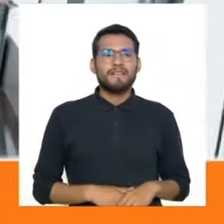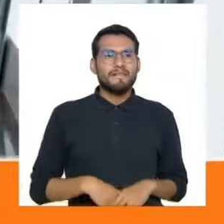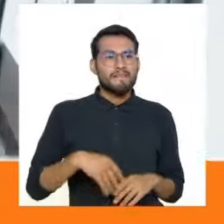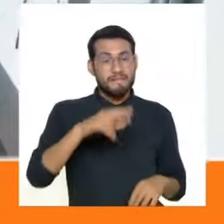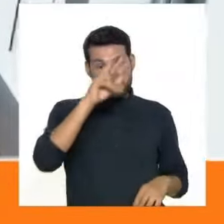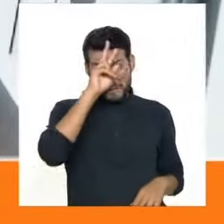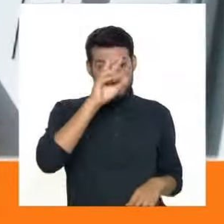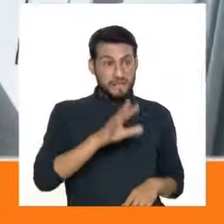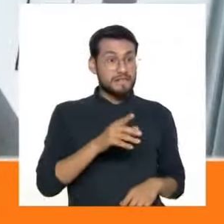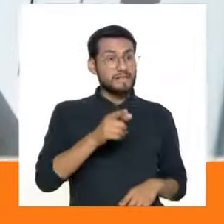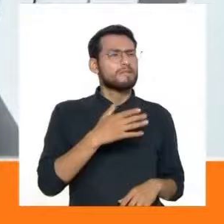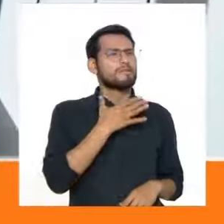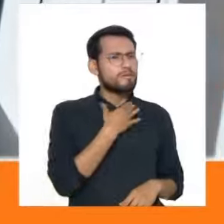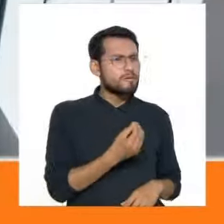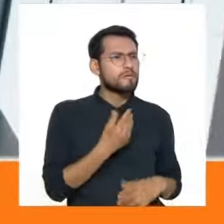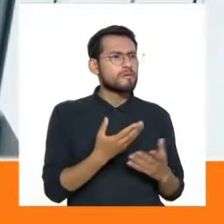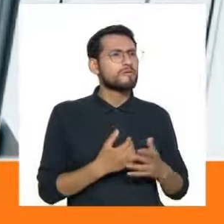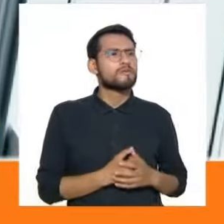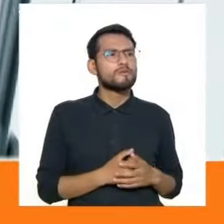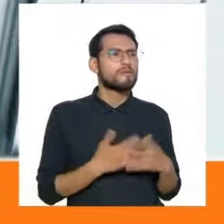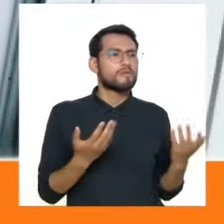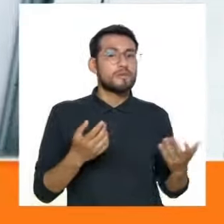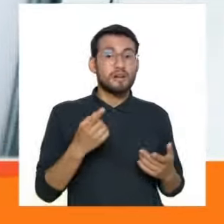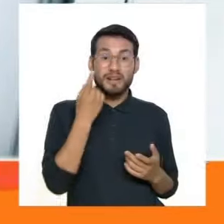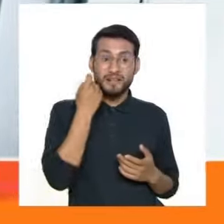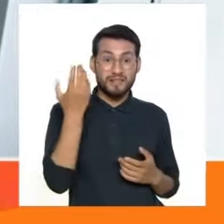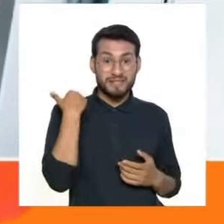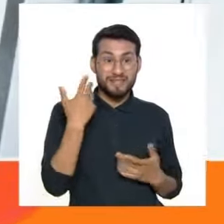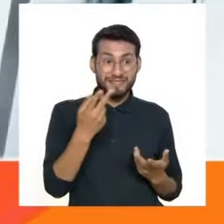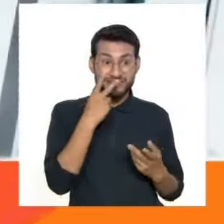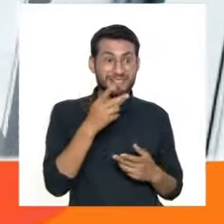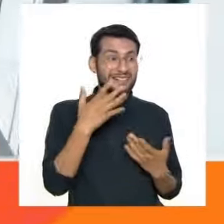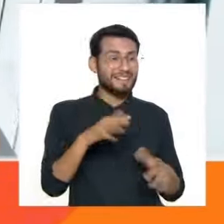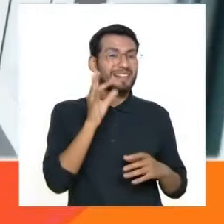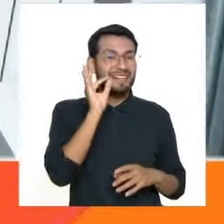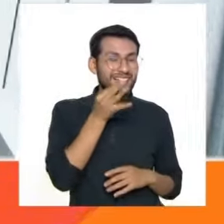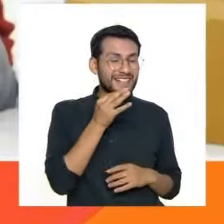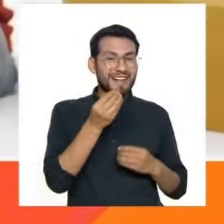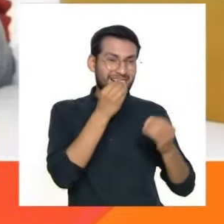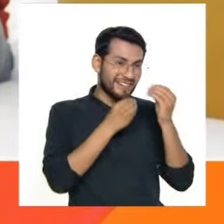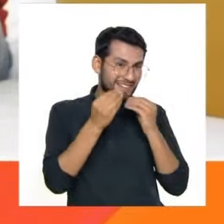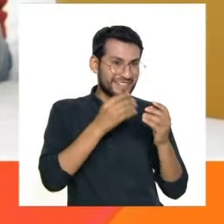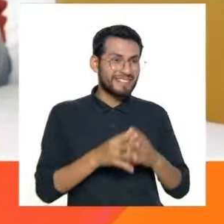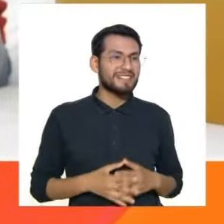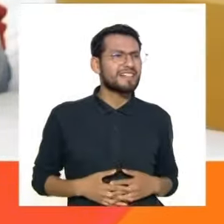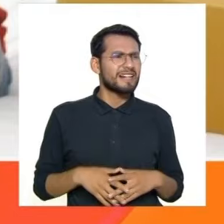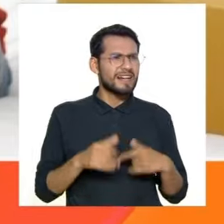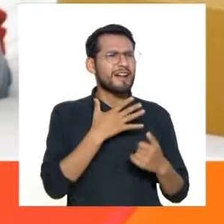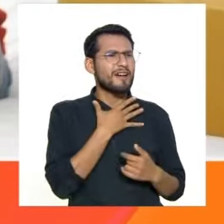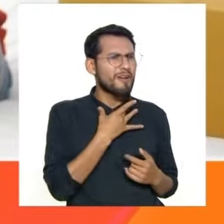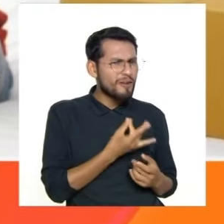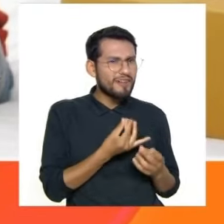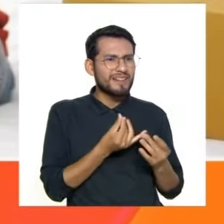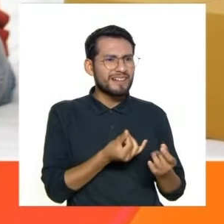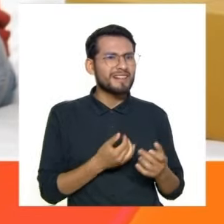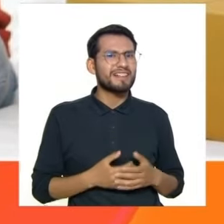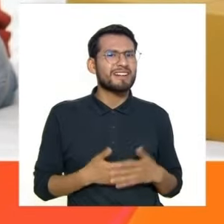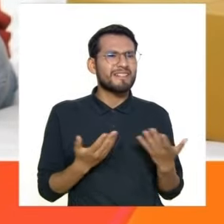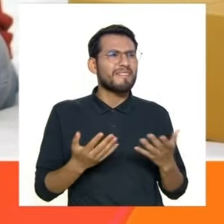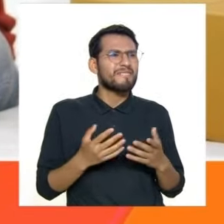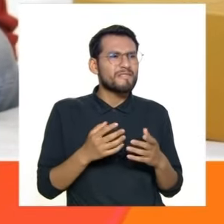peruano le gusta ser indulgente cono acabamos de ver un segmento con una deliciosa comida yo creo que le gusta y